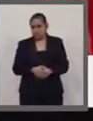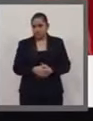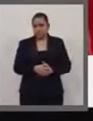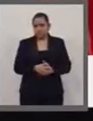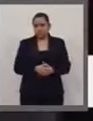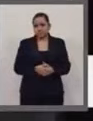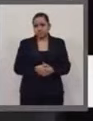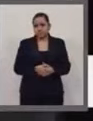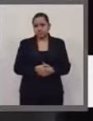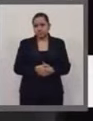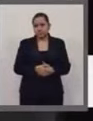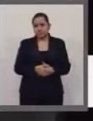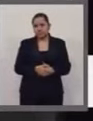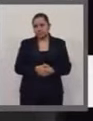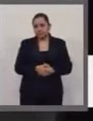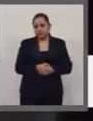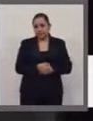A ver.